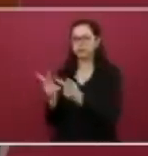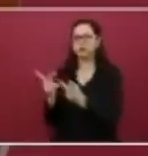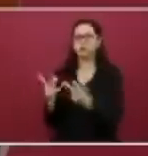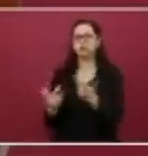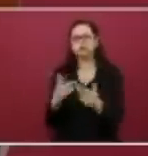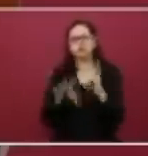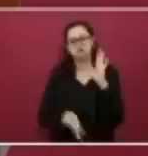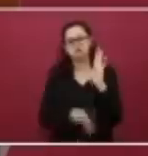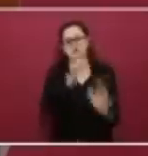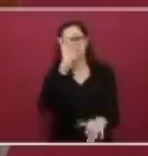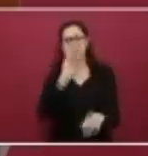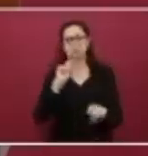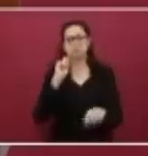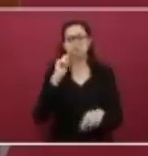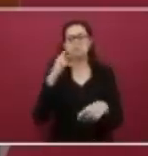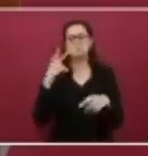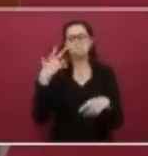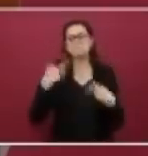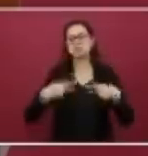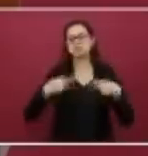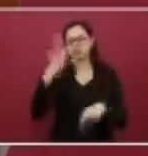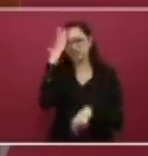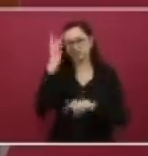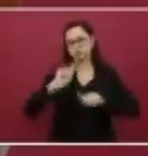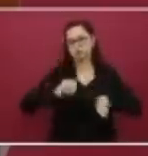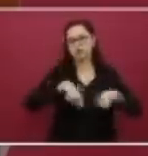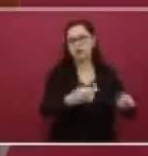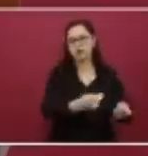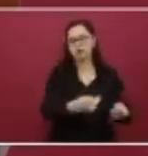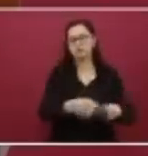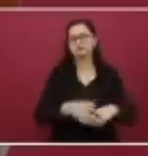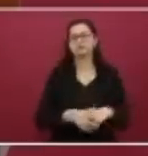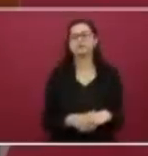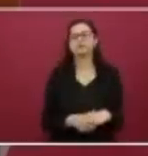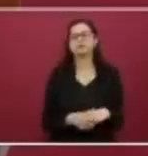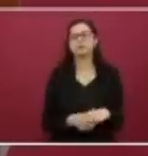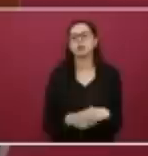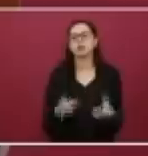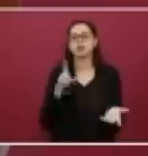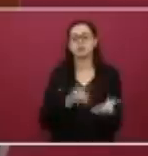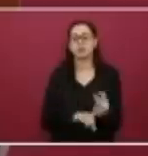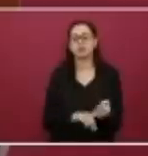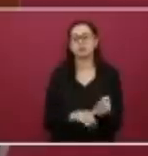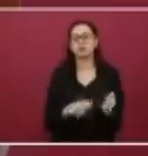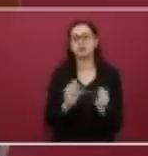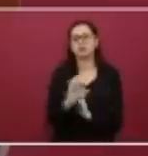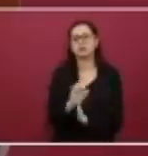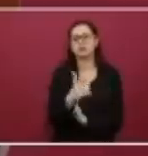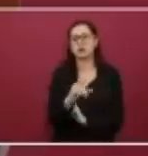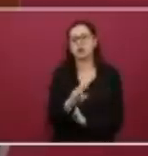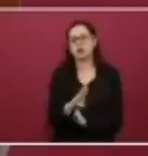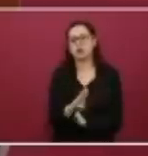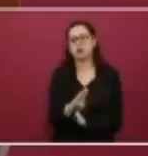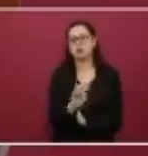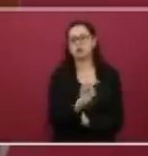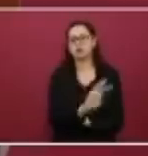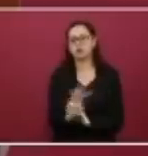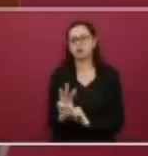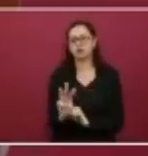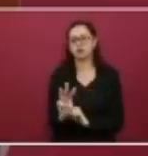de esta comisión nacional de búsqueda de personas y en esta página de la secretaría de gobernación nos